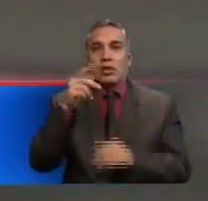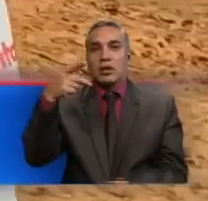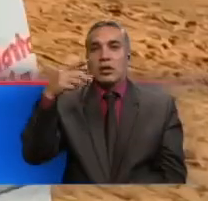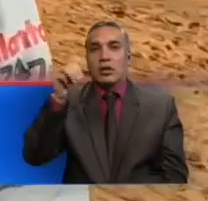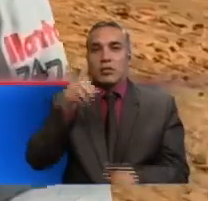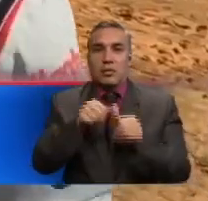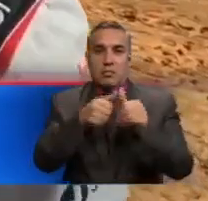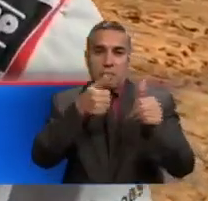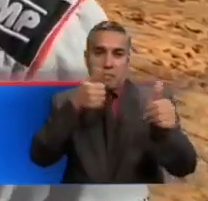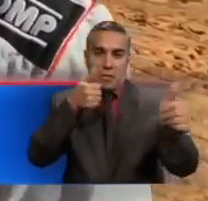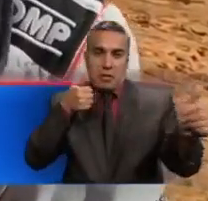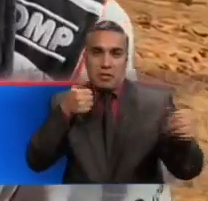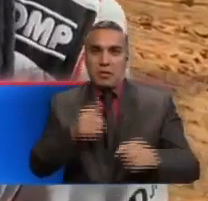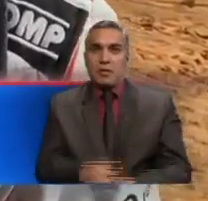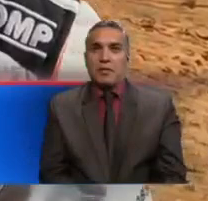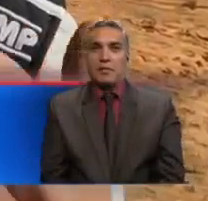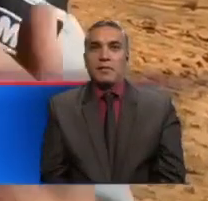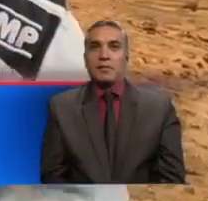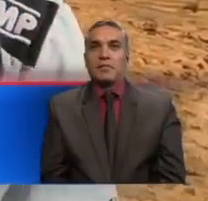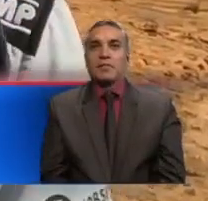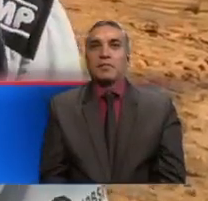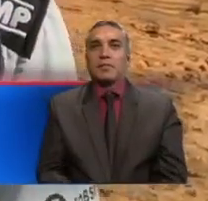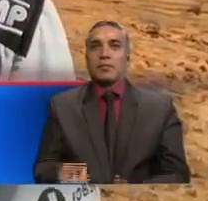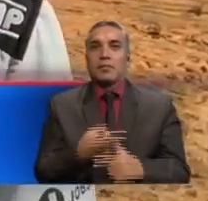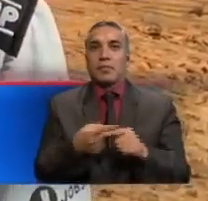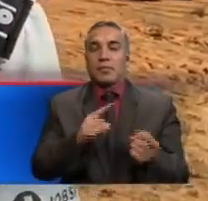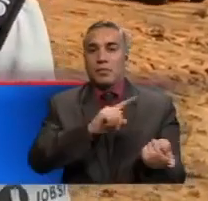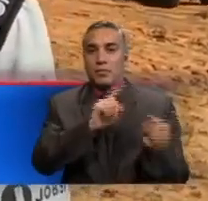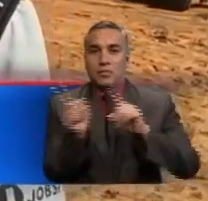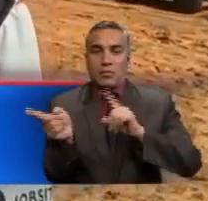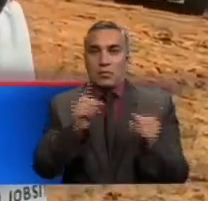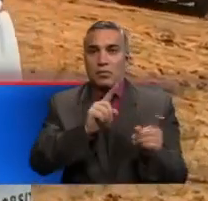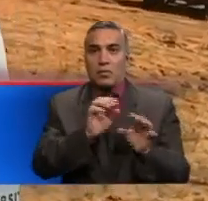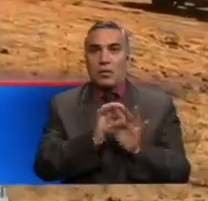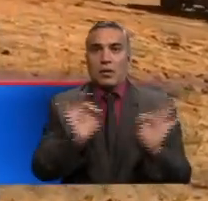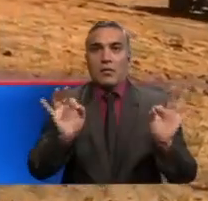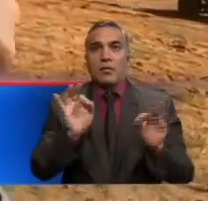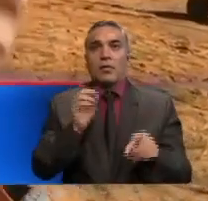kilómetros. Le pusimos parabrisas, entonces esperemos que no nos afecte porque